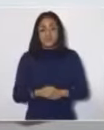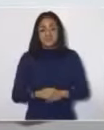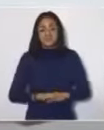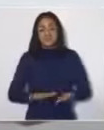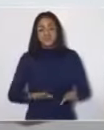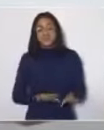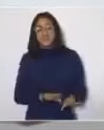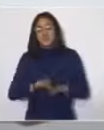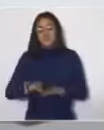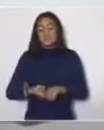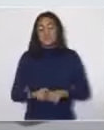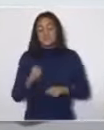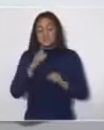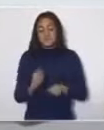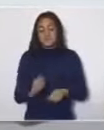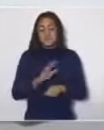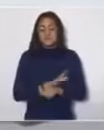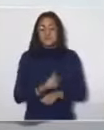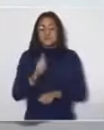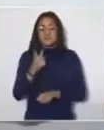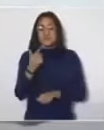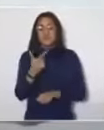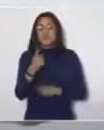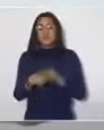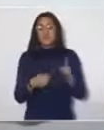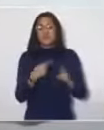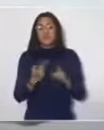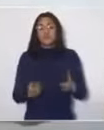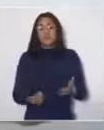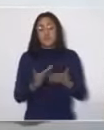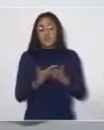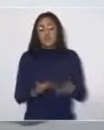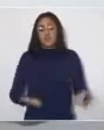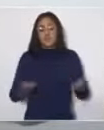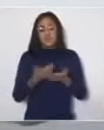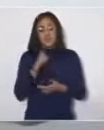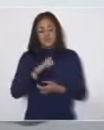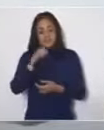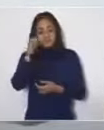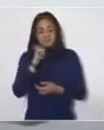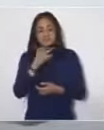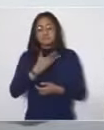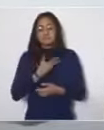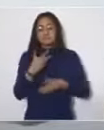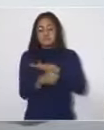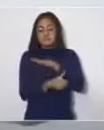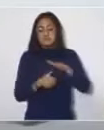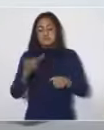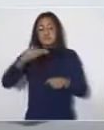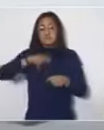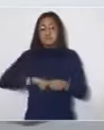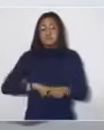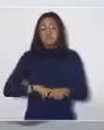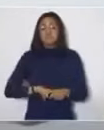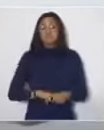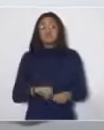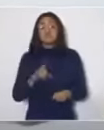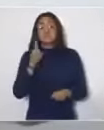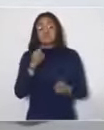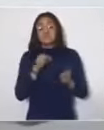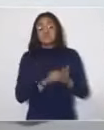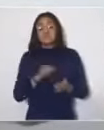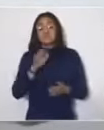Ya en tema COVID, 77 nuevos casos en comparación al día de ayer. Tenemos casos activos ambulatorios y